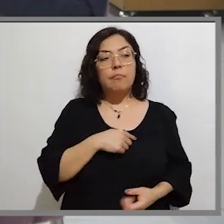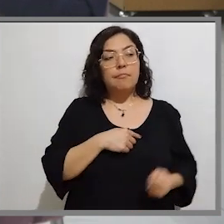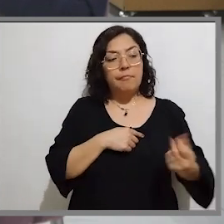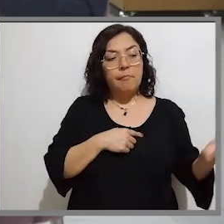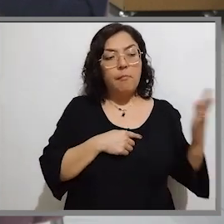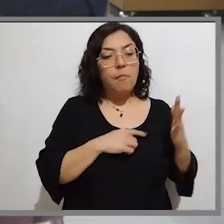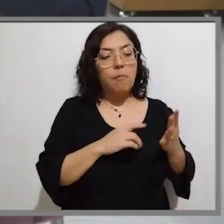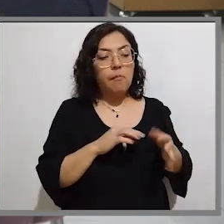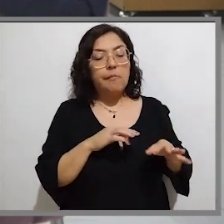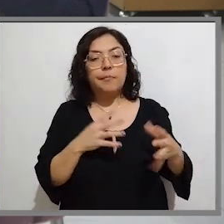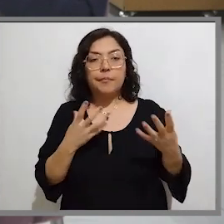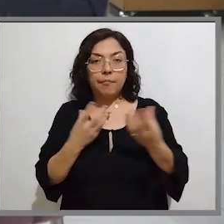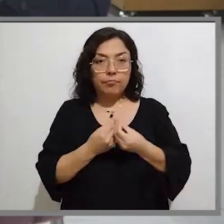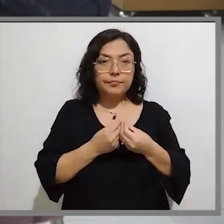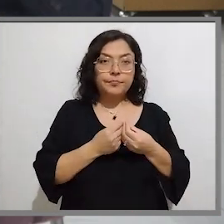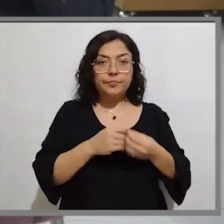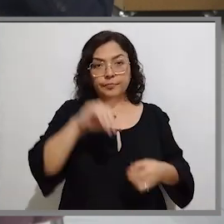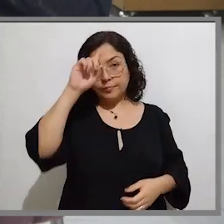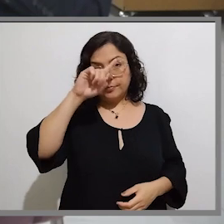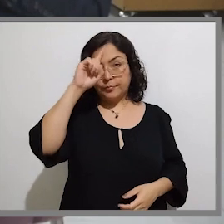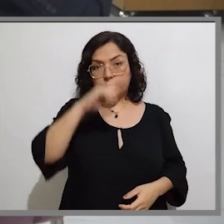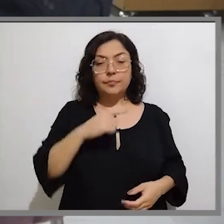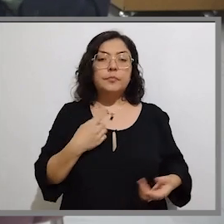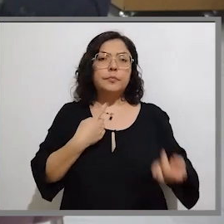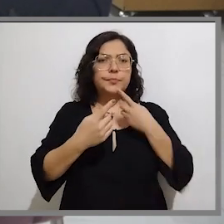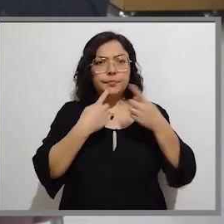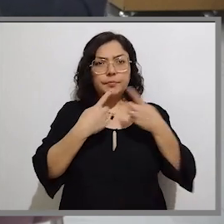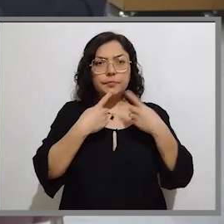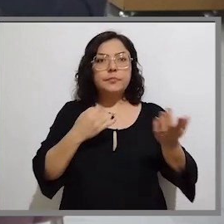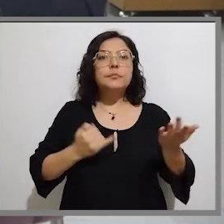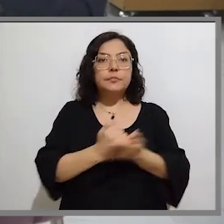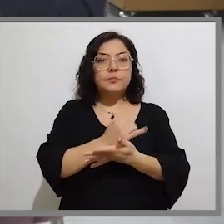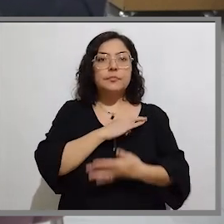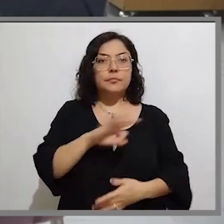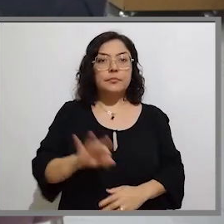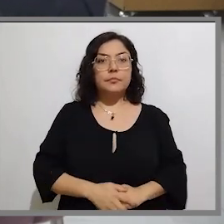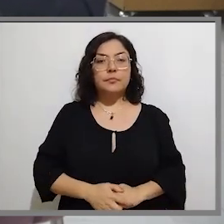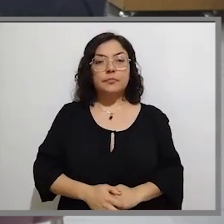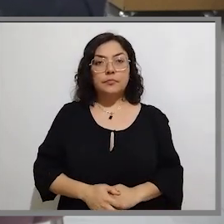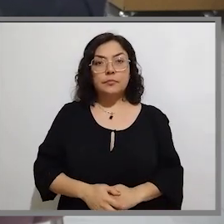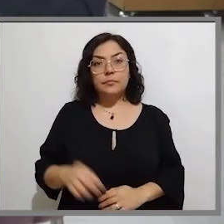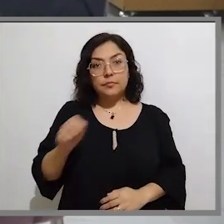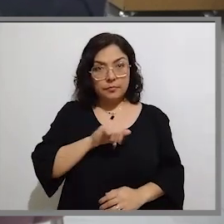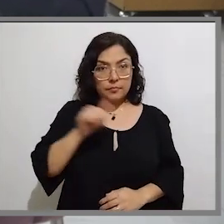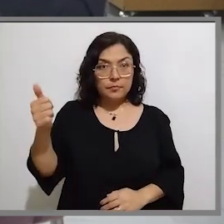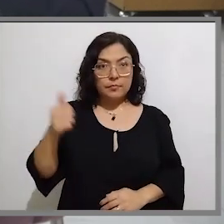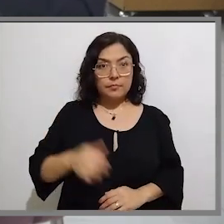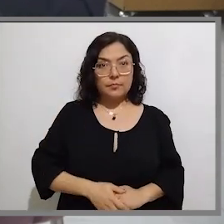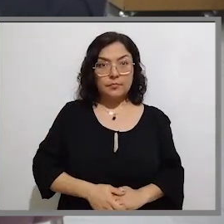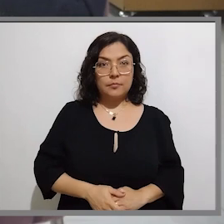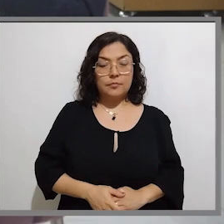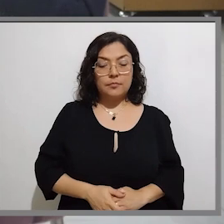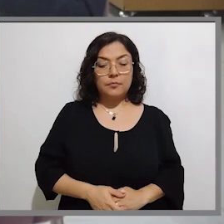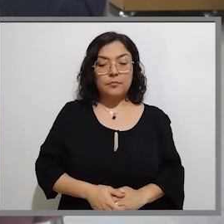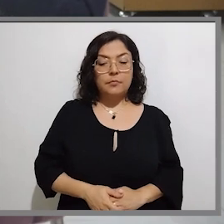ellos para en forma conjunta poder ofrecer productos dirigidos a la ciudadanía y en segundo lugar, que también en este marco